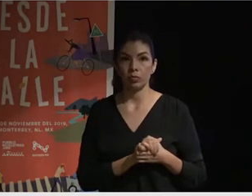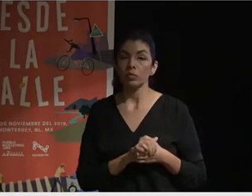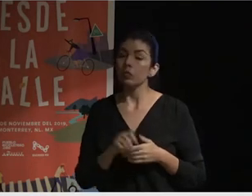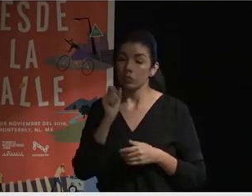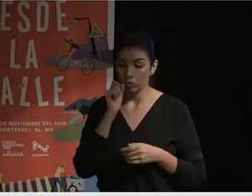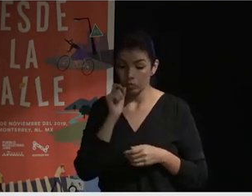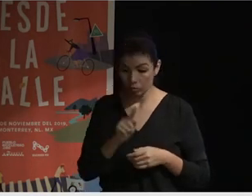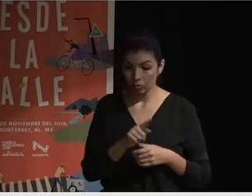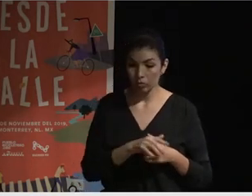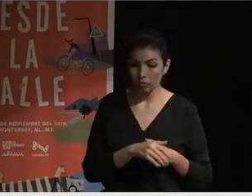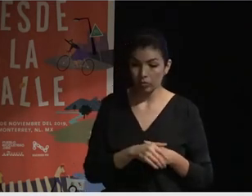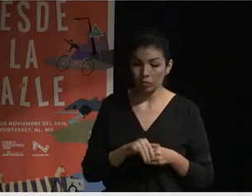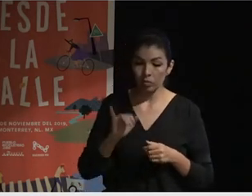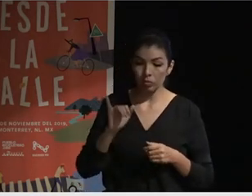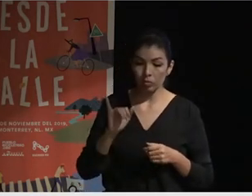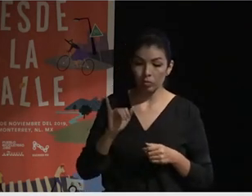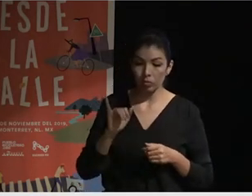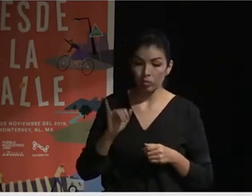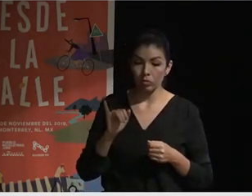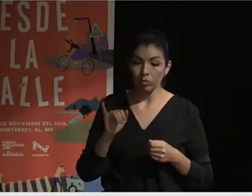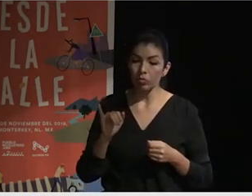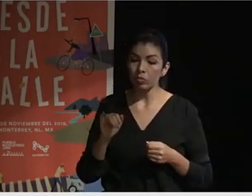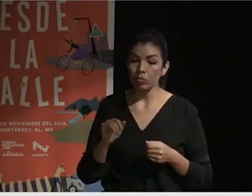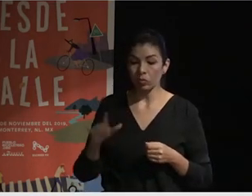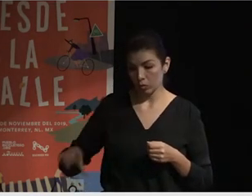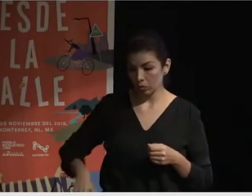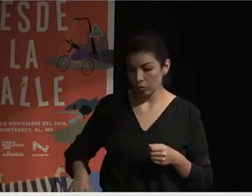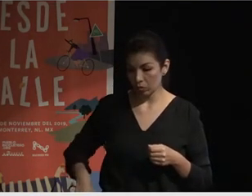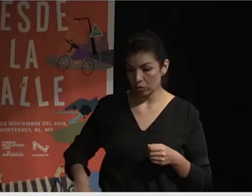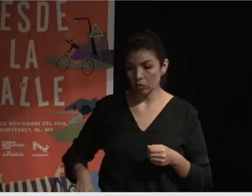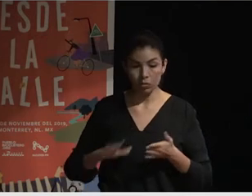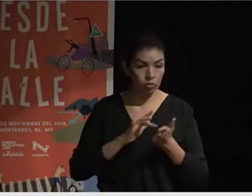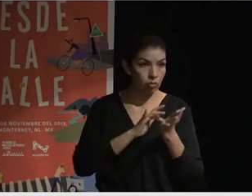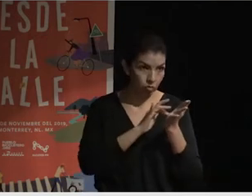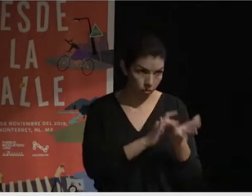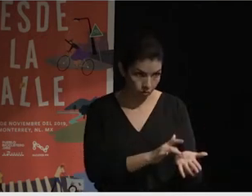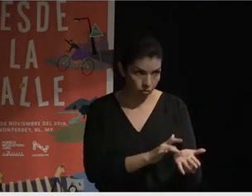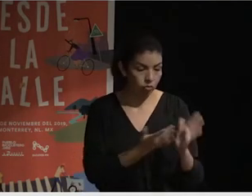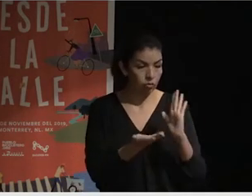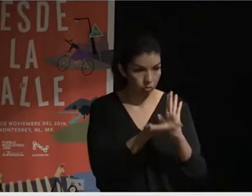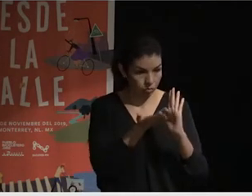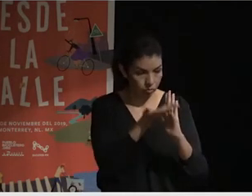de Vivienda altamente subsidiados. Entonces, ese es un ejemplo. Ahorita,